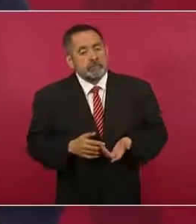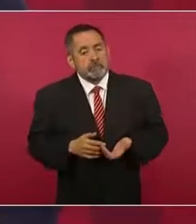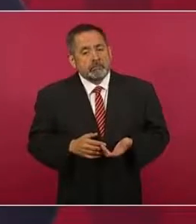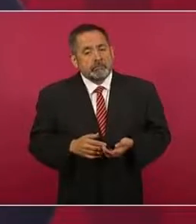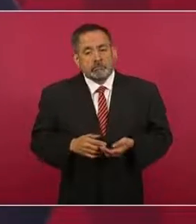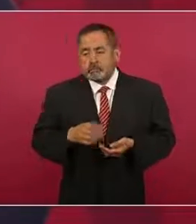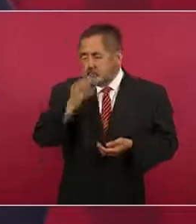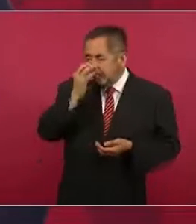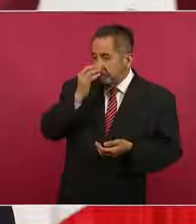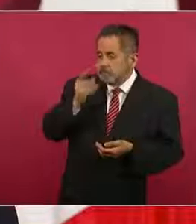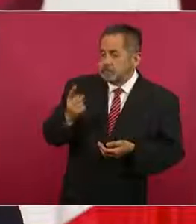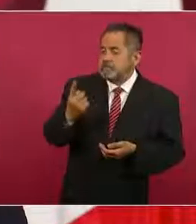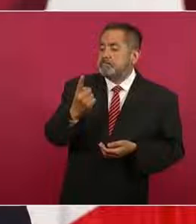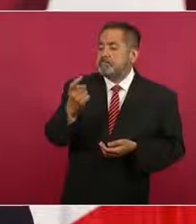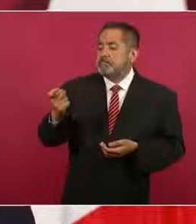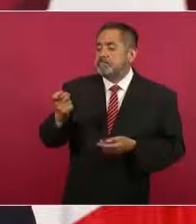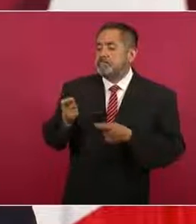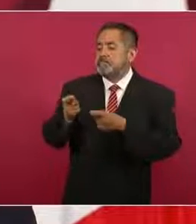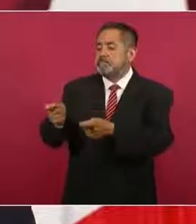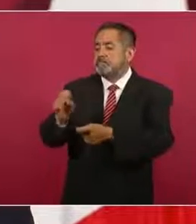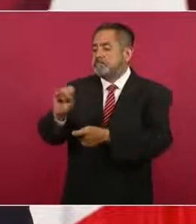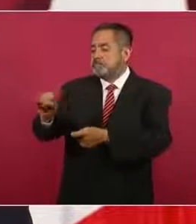eran aceptados 100,